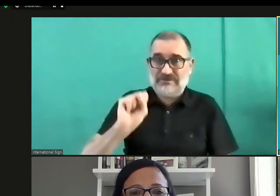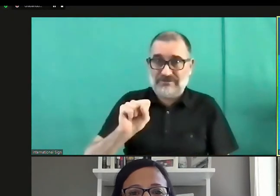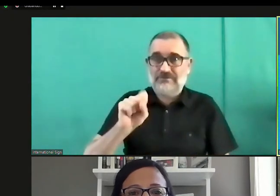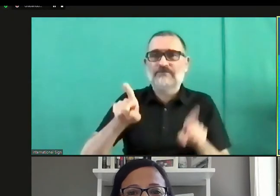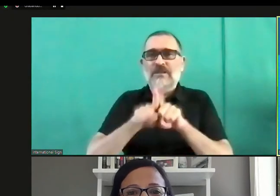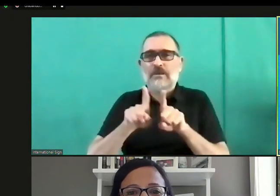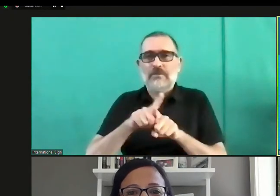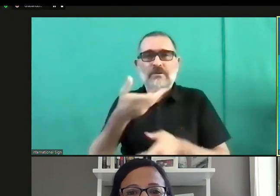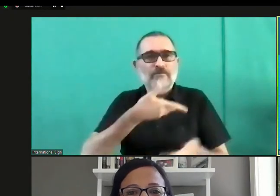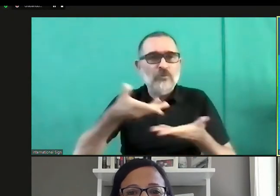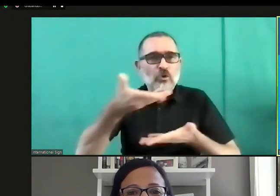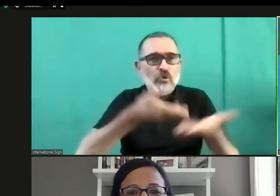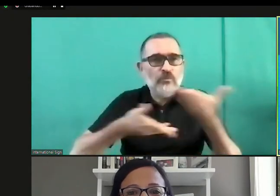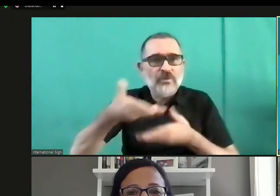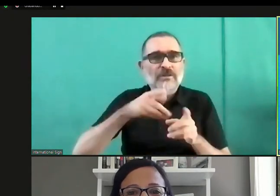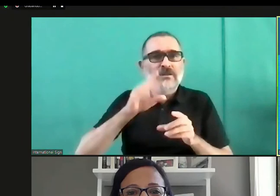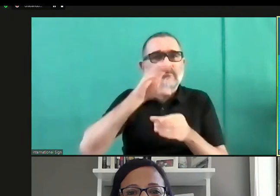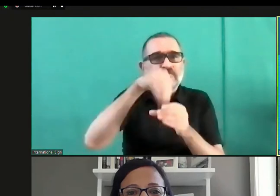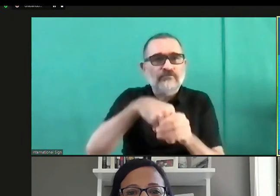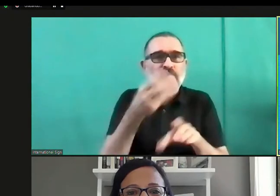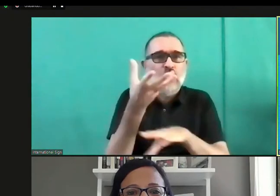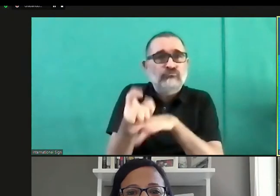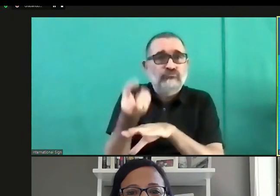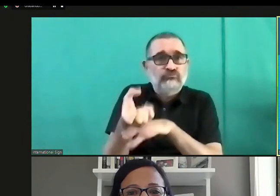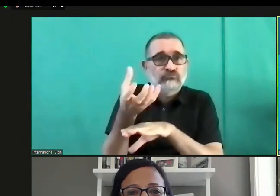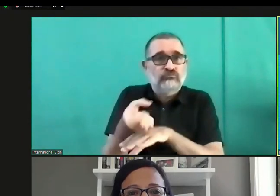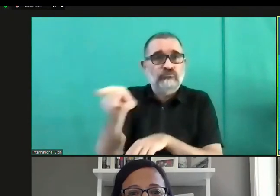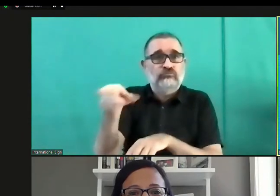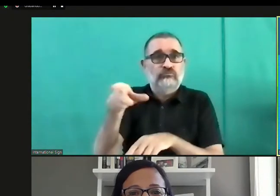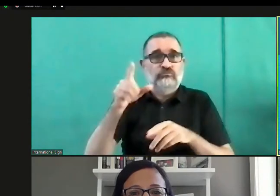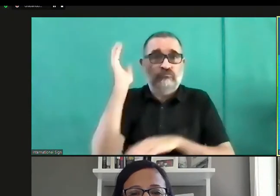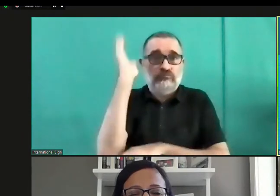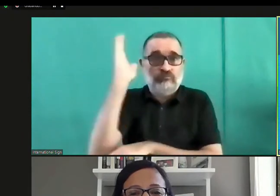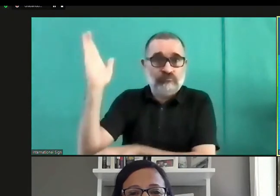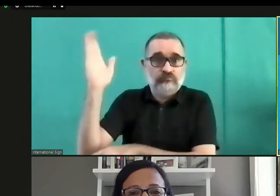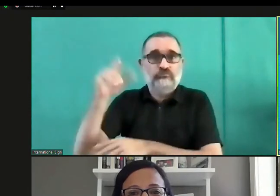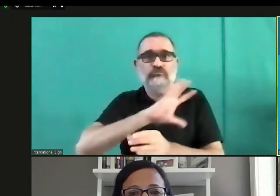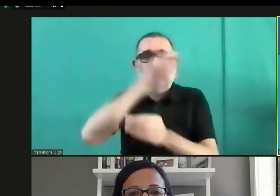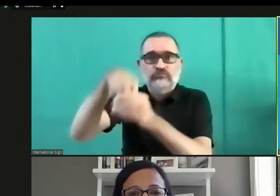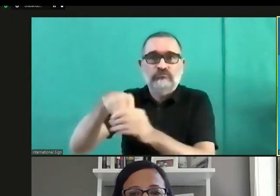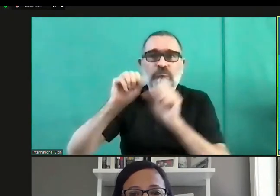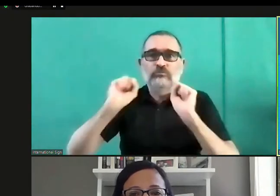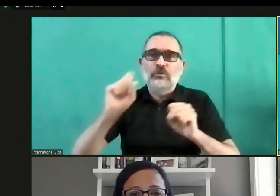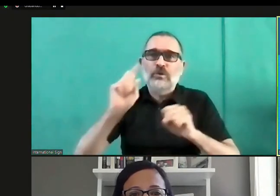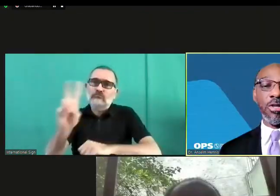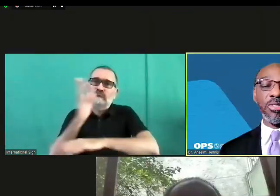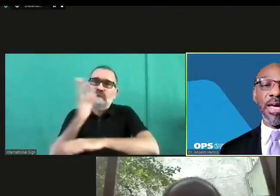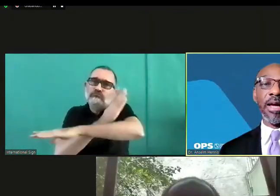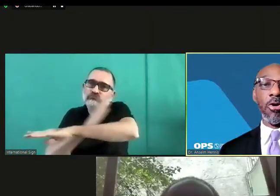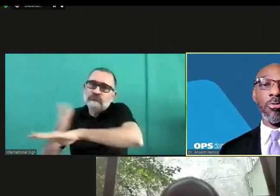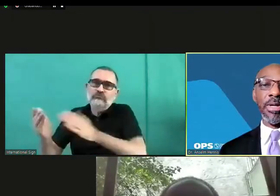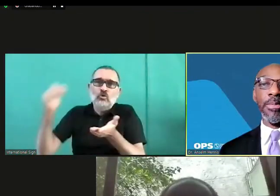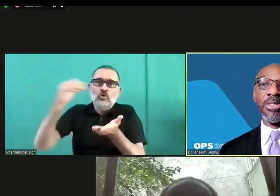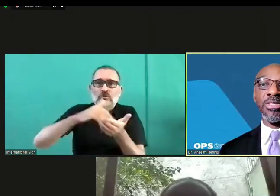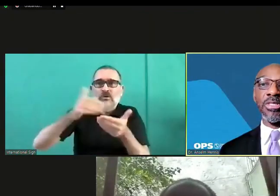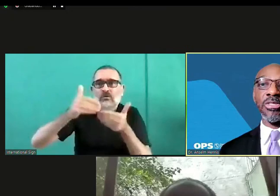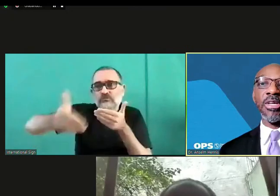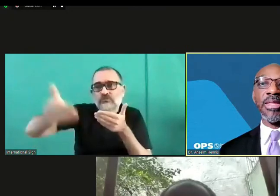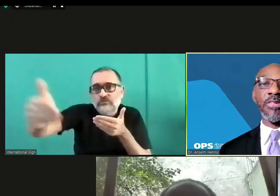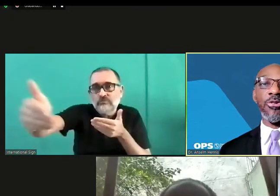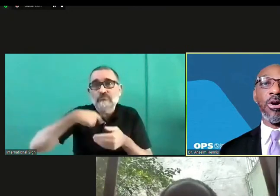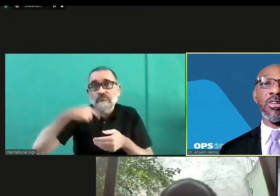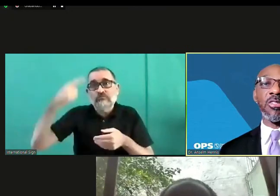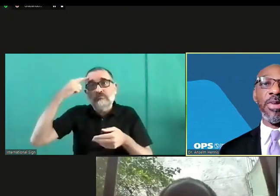tengan preguntas no duden en colocarlas ahora en el chat e agradezco a todos por este debate maravilloso ha